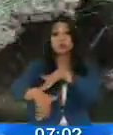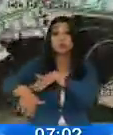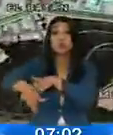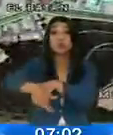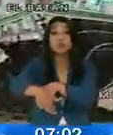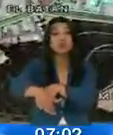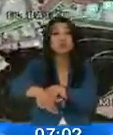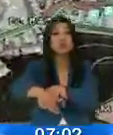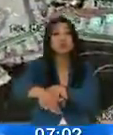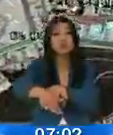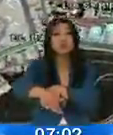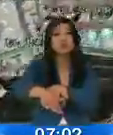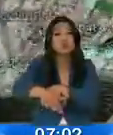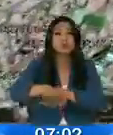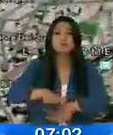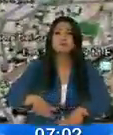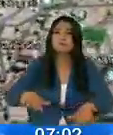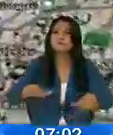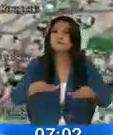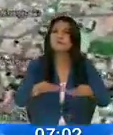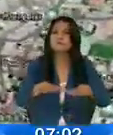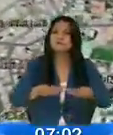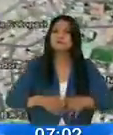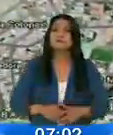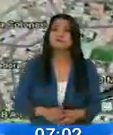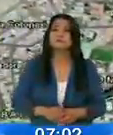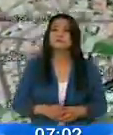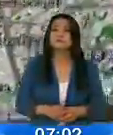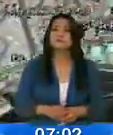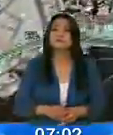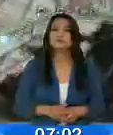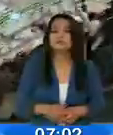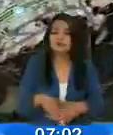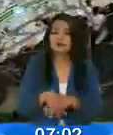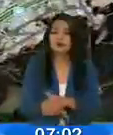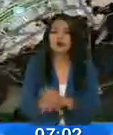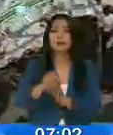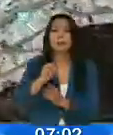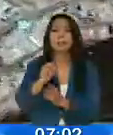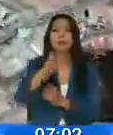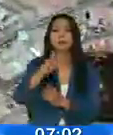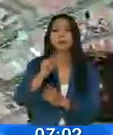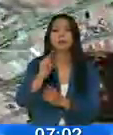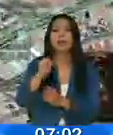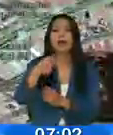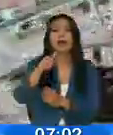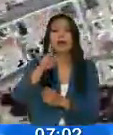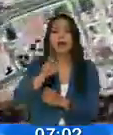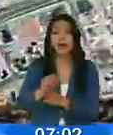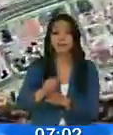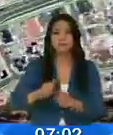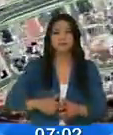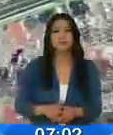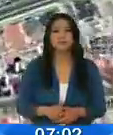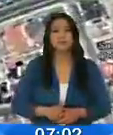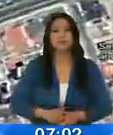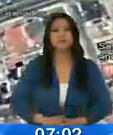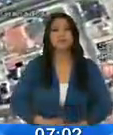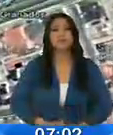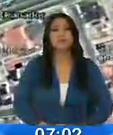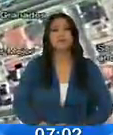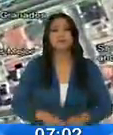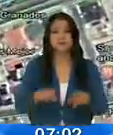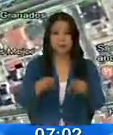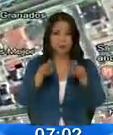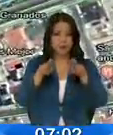de este es en cambio del río Machángara, ¿no? Ahí tenemos la parte del